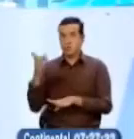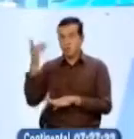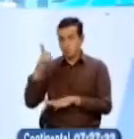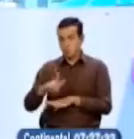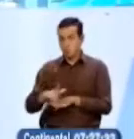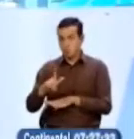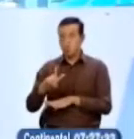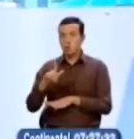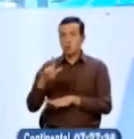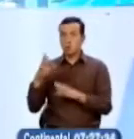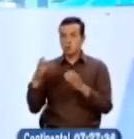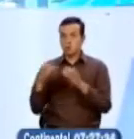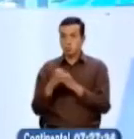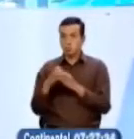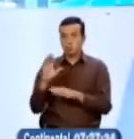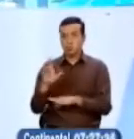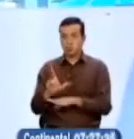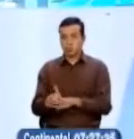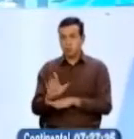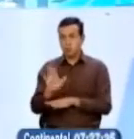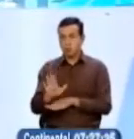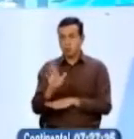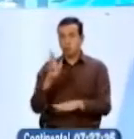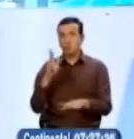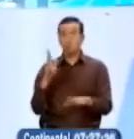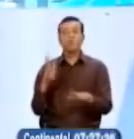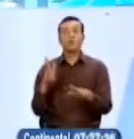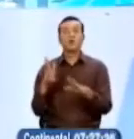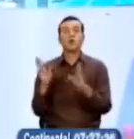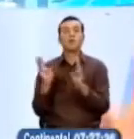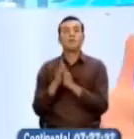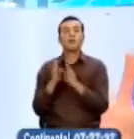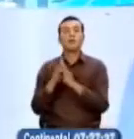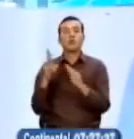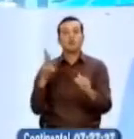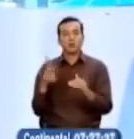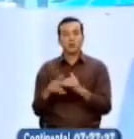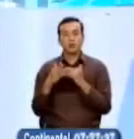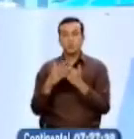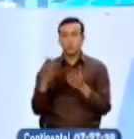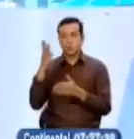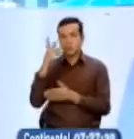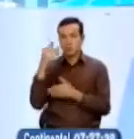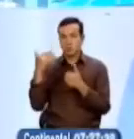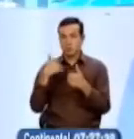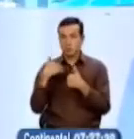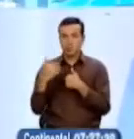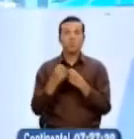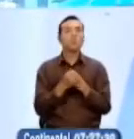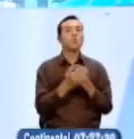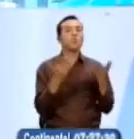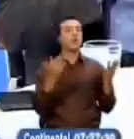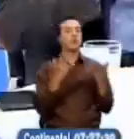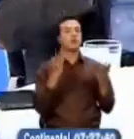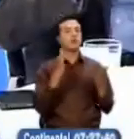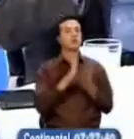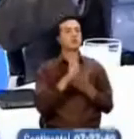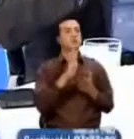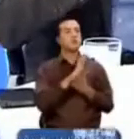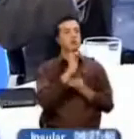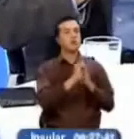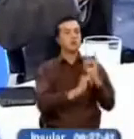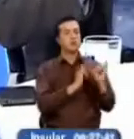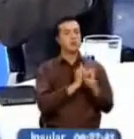la compañía nacional de danza en el acto inaugural de este hermoso el centro cuántas escuelas internacionales y